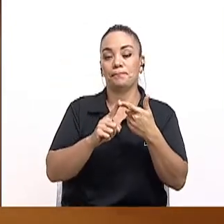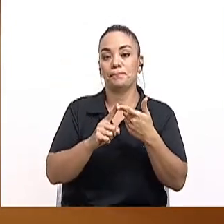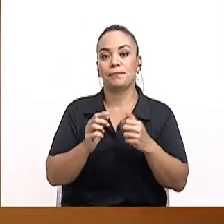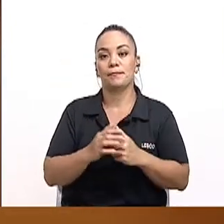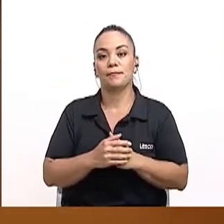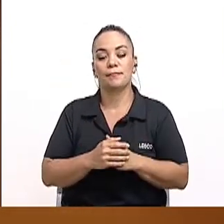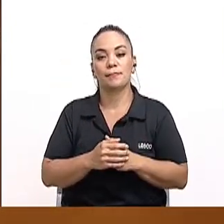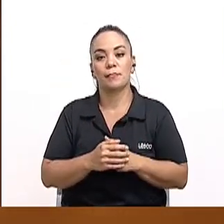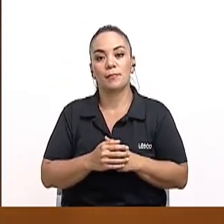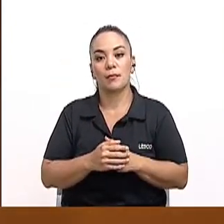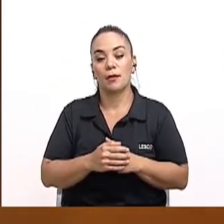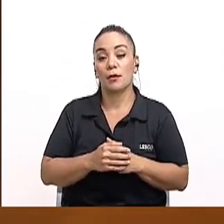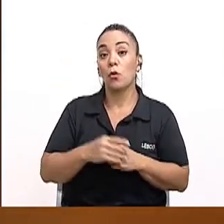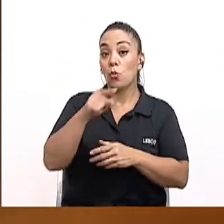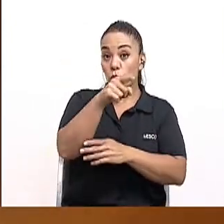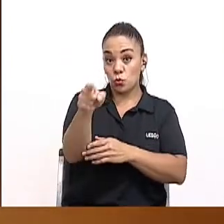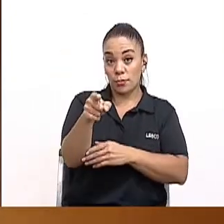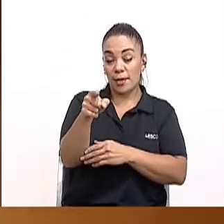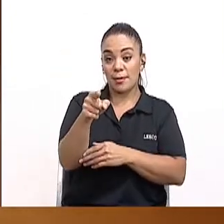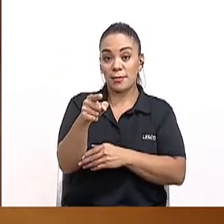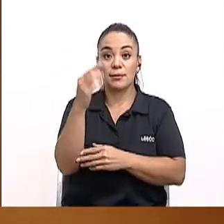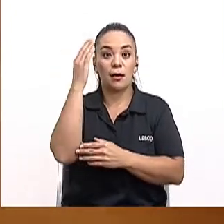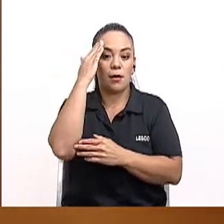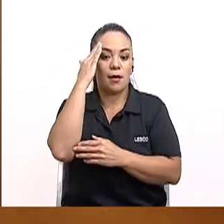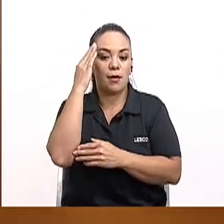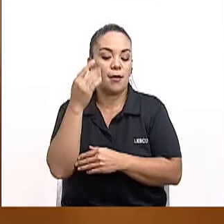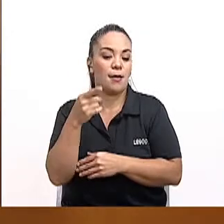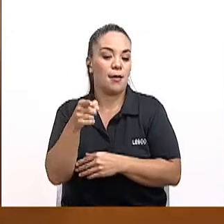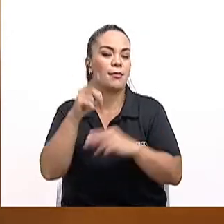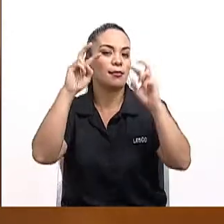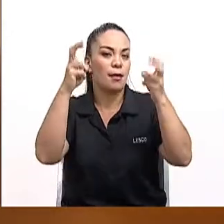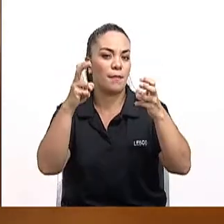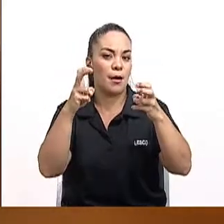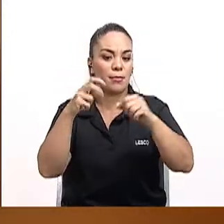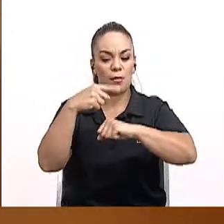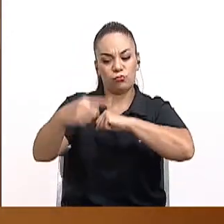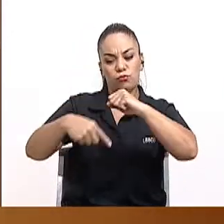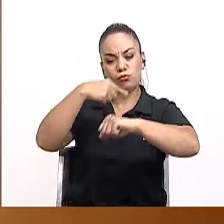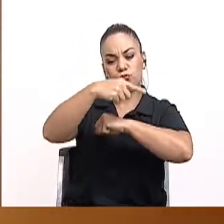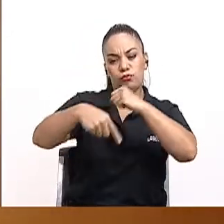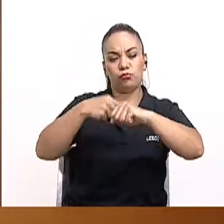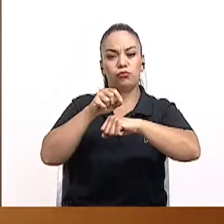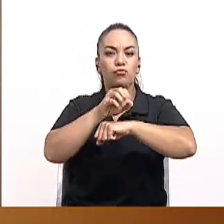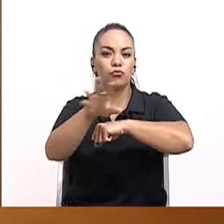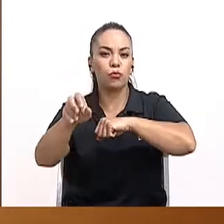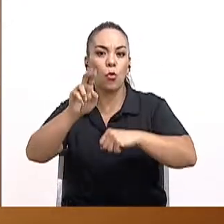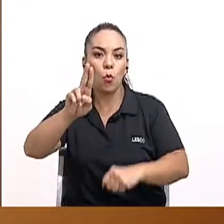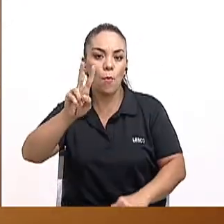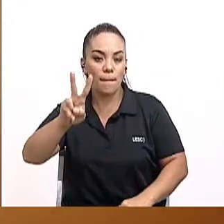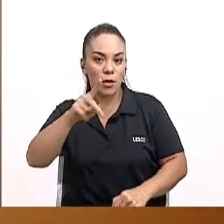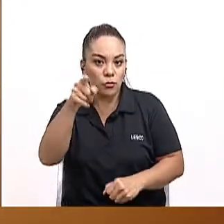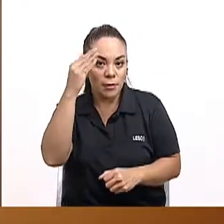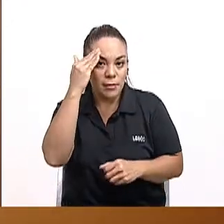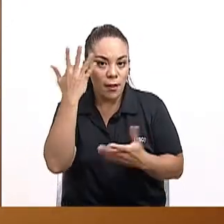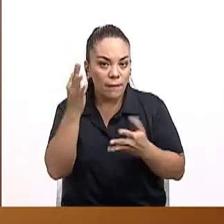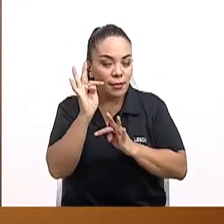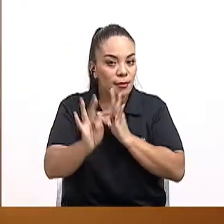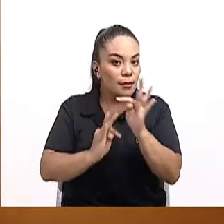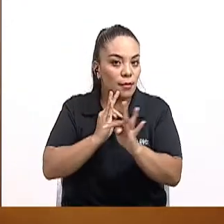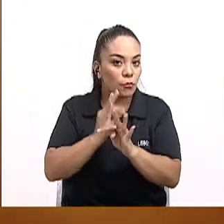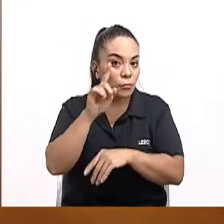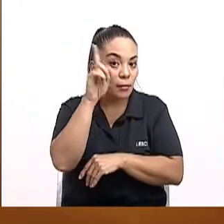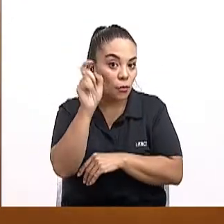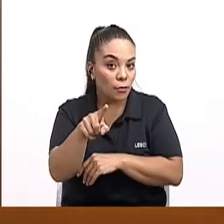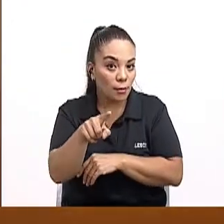ejemplo, ustedes cuando hablan de radiación ultravioleta, ¿conocen cuáles son esos tipos de radiación ultravioleta? Vayan pensando. Y